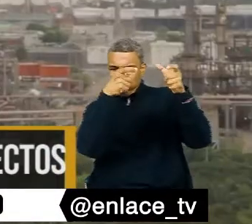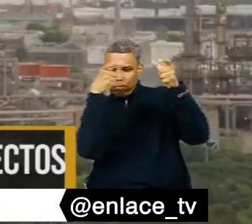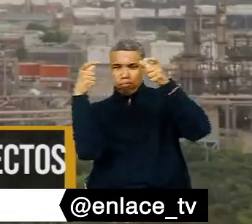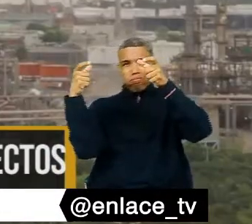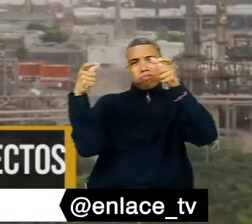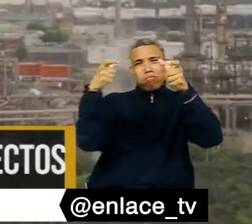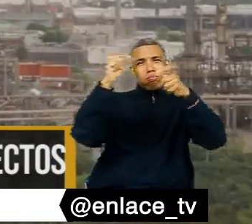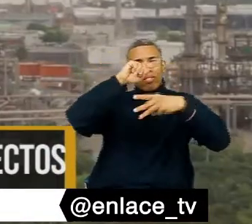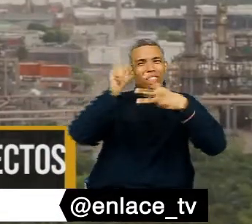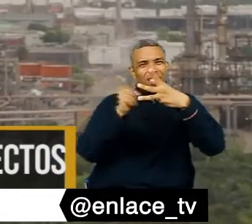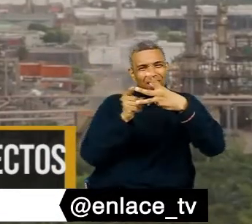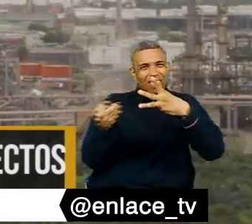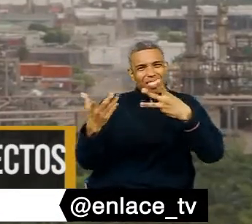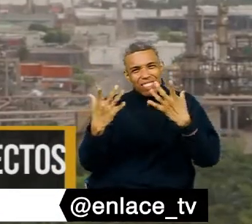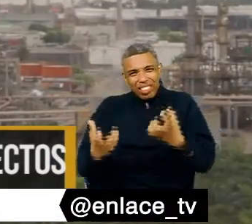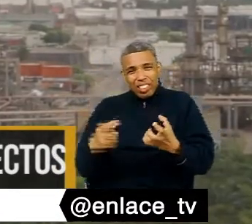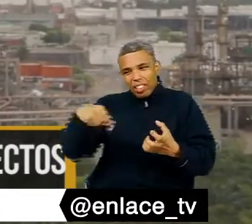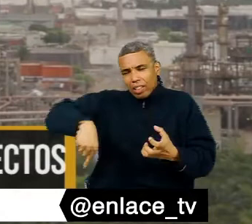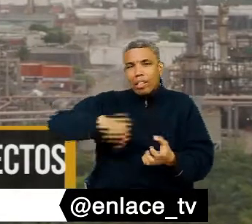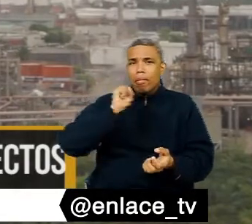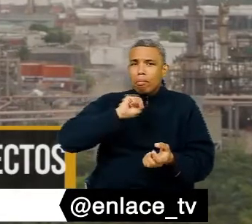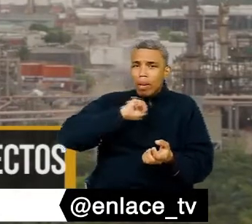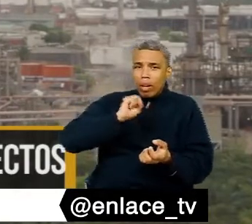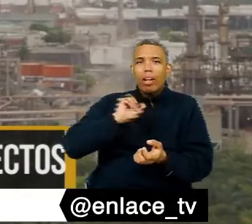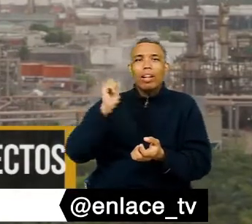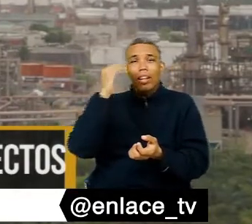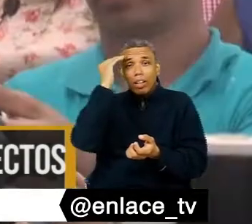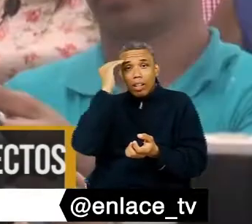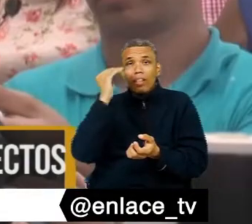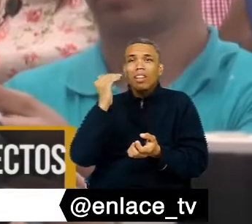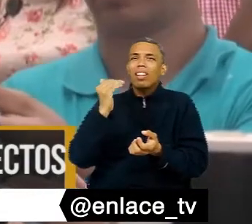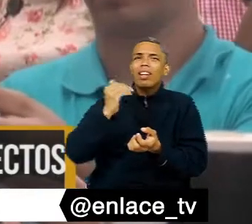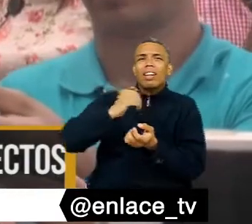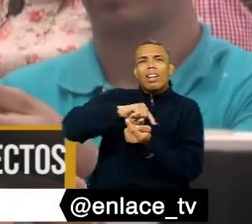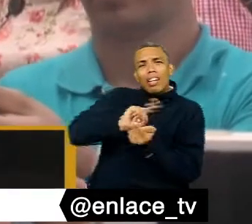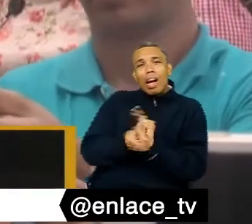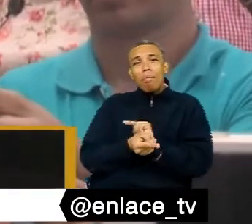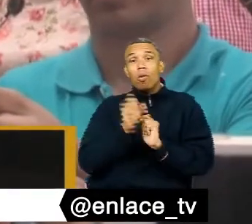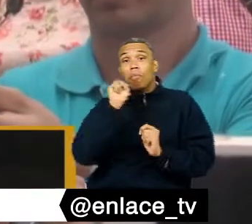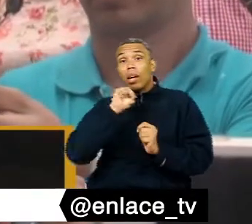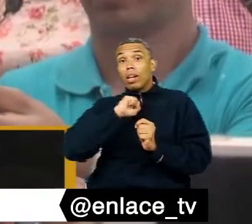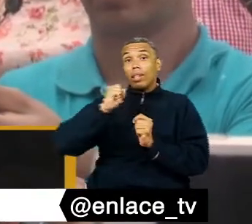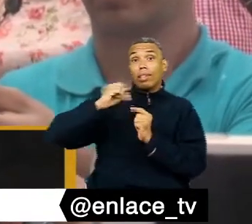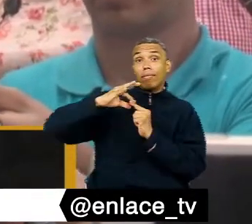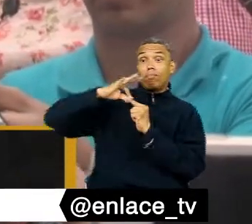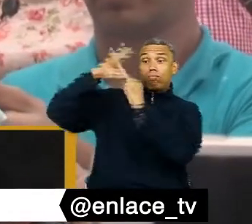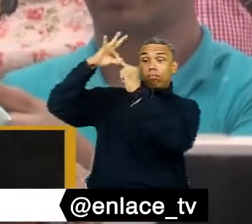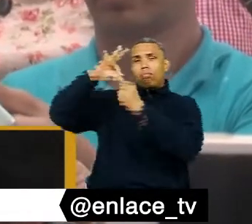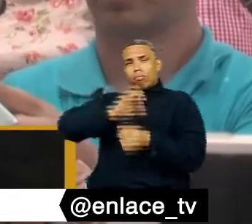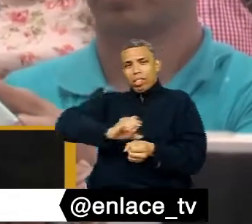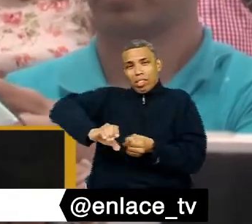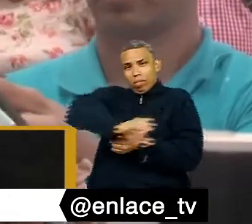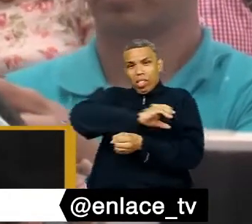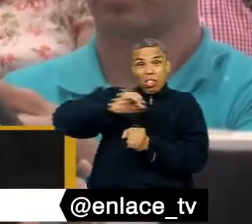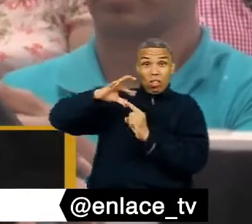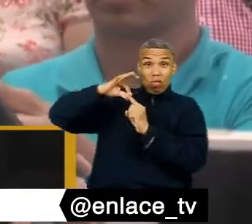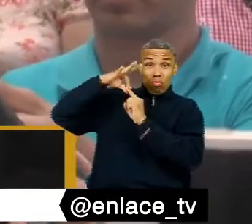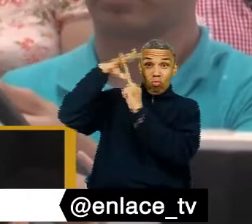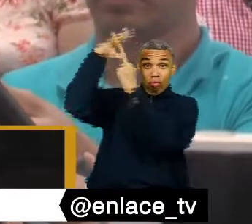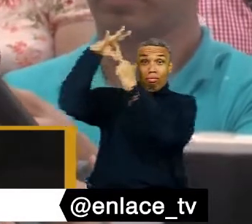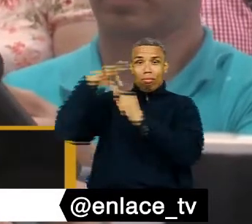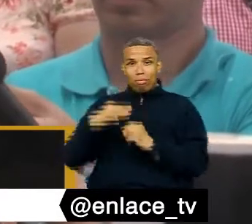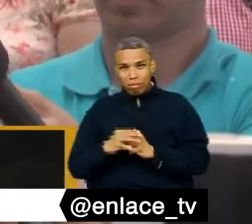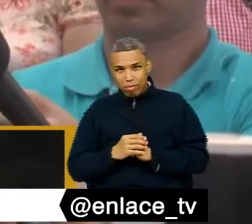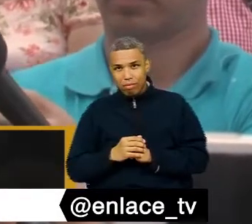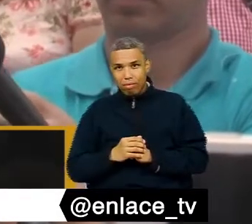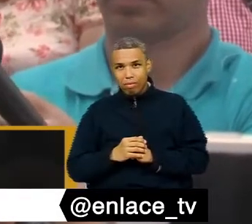en distrito petroquímico, portuario y turístico. Tampoco se ha debatido. Se viene hablando de que queremos, hicimos la bulla, que queremos